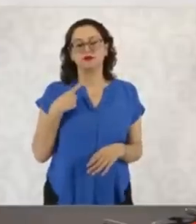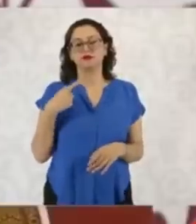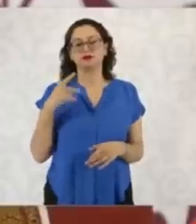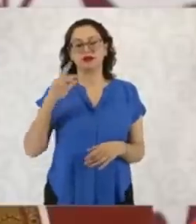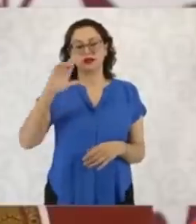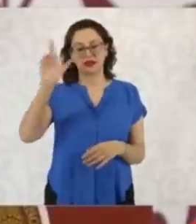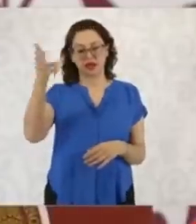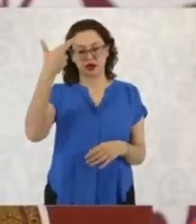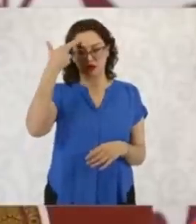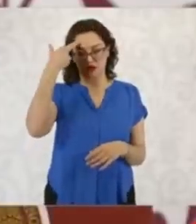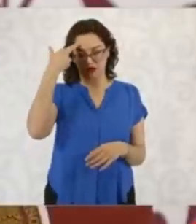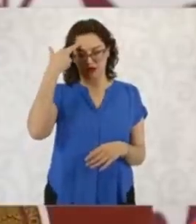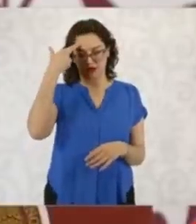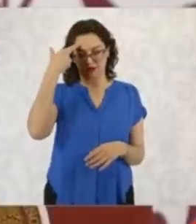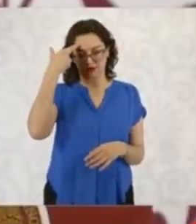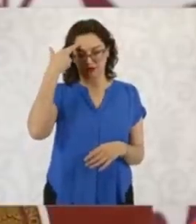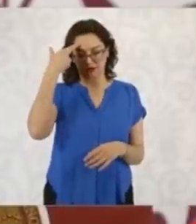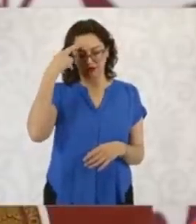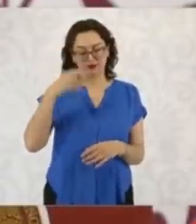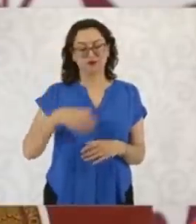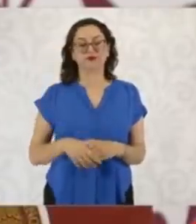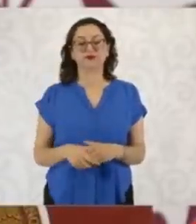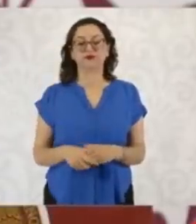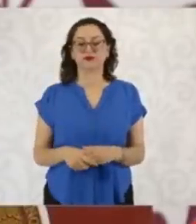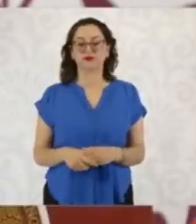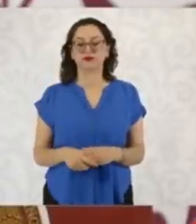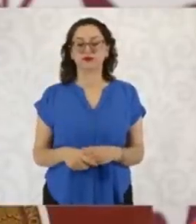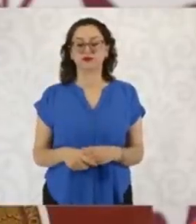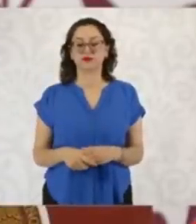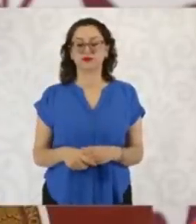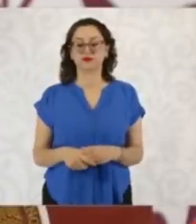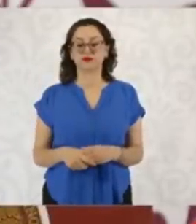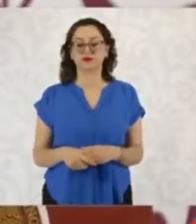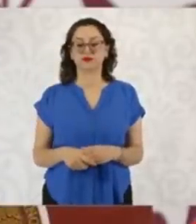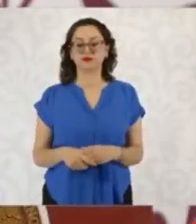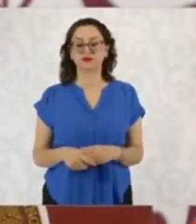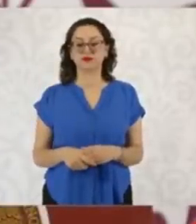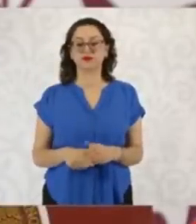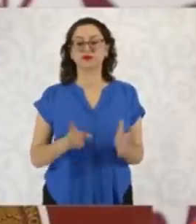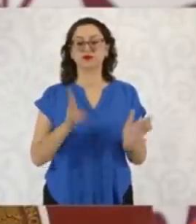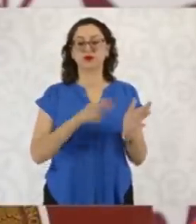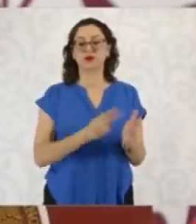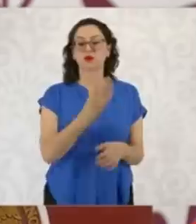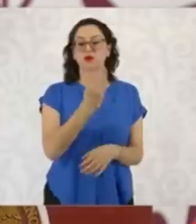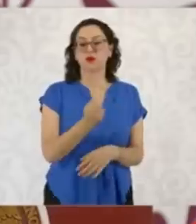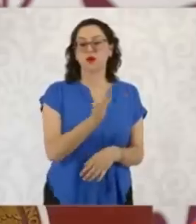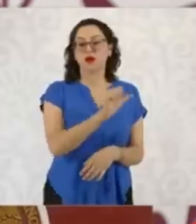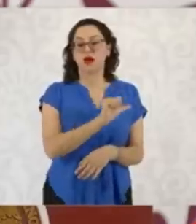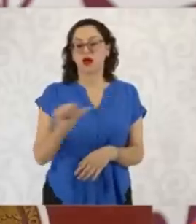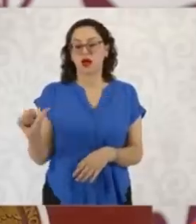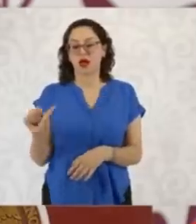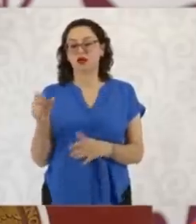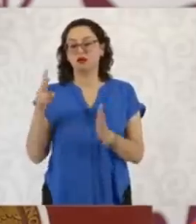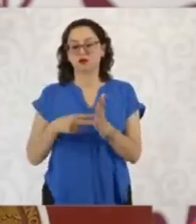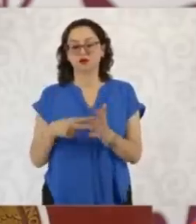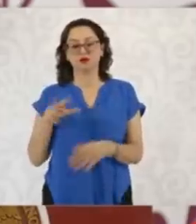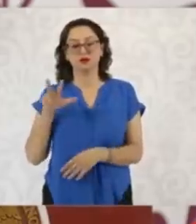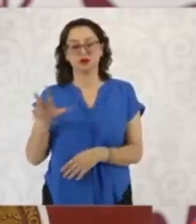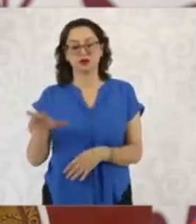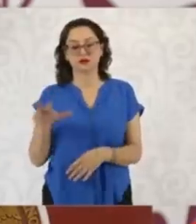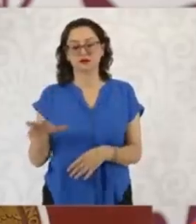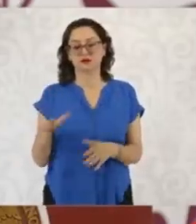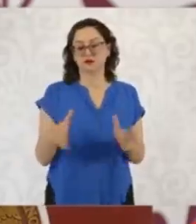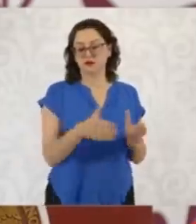recordar que en el periodo de 2009 a 2018 se